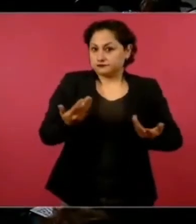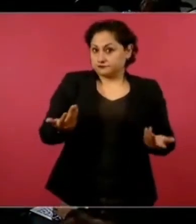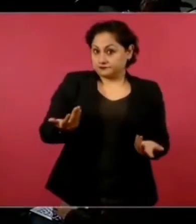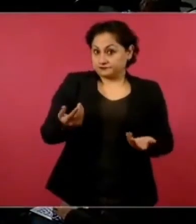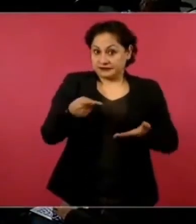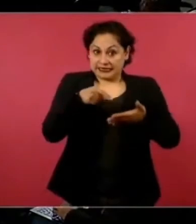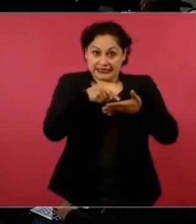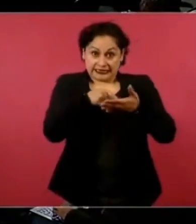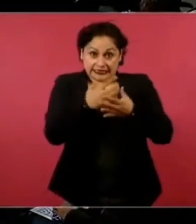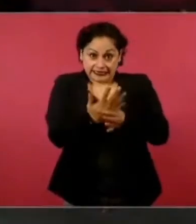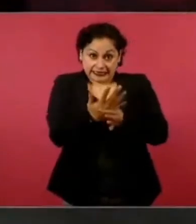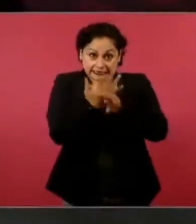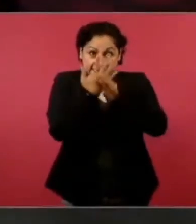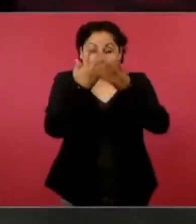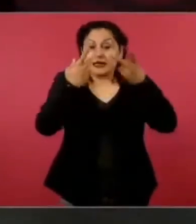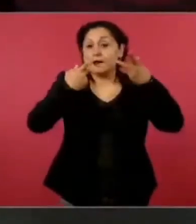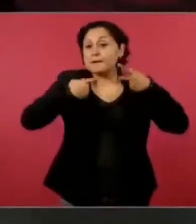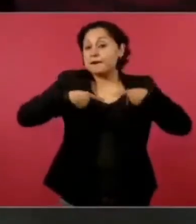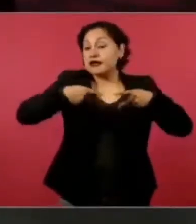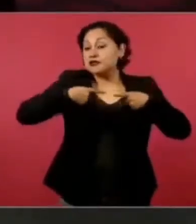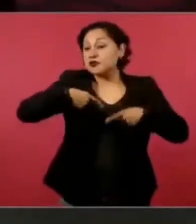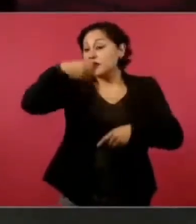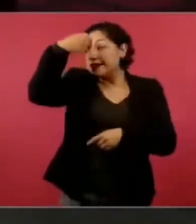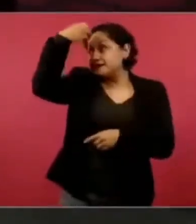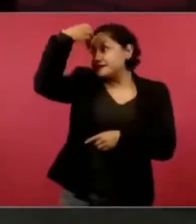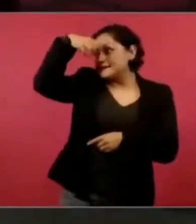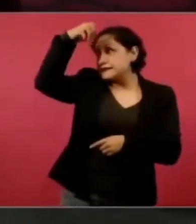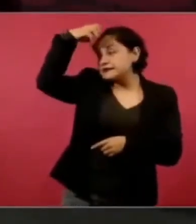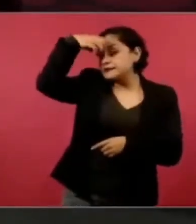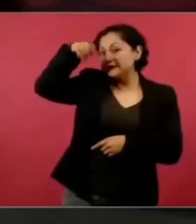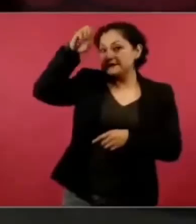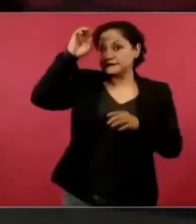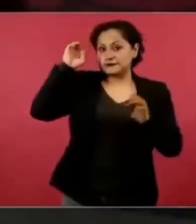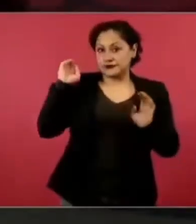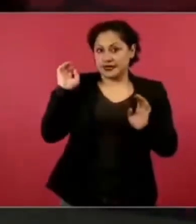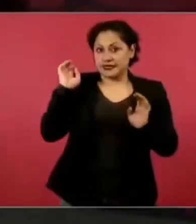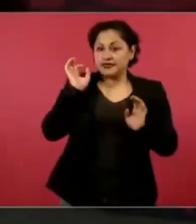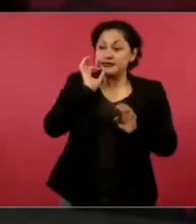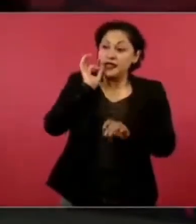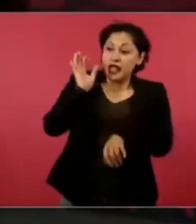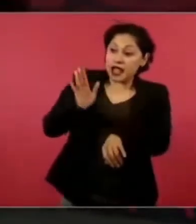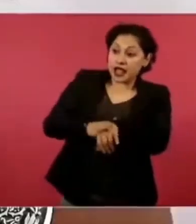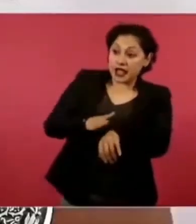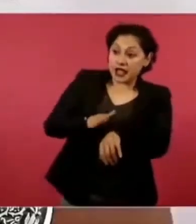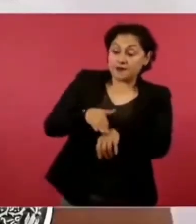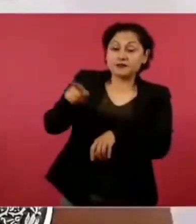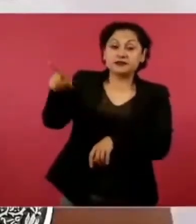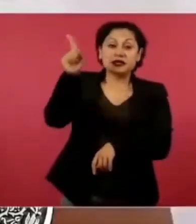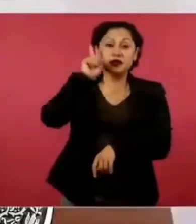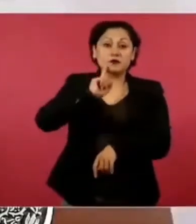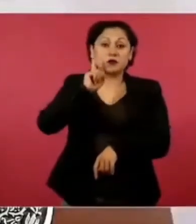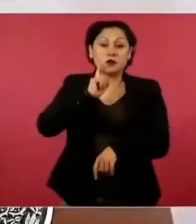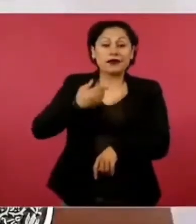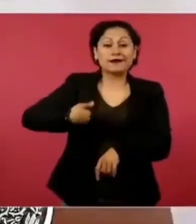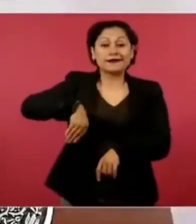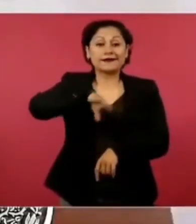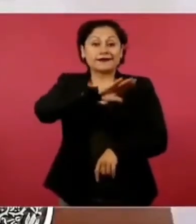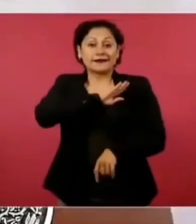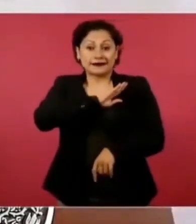expertos dicen que Claudia tiene que pintar su raya, dicen los expertos,